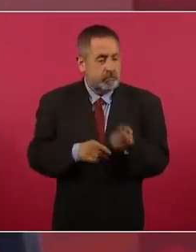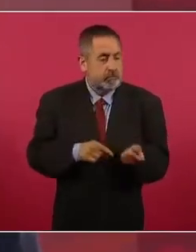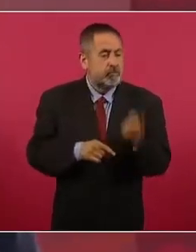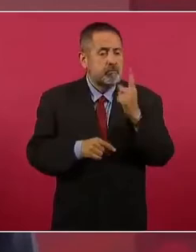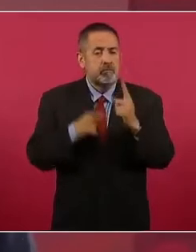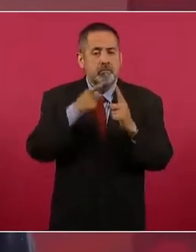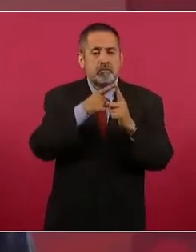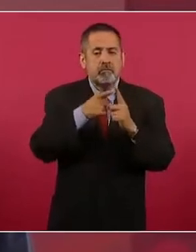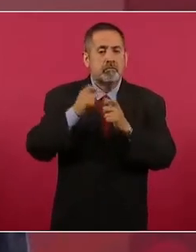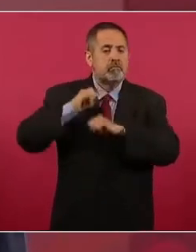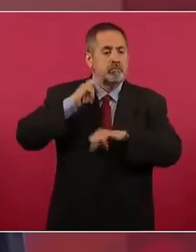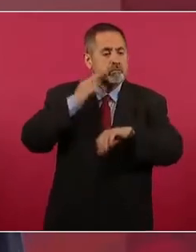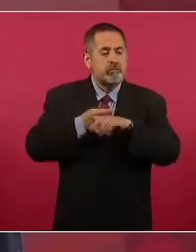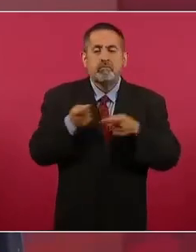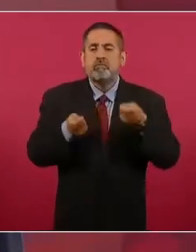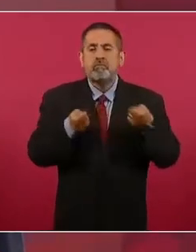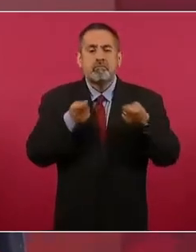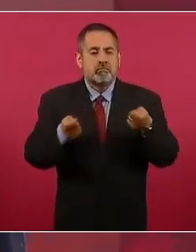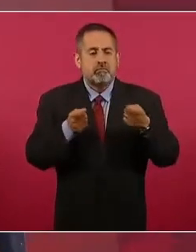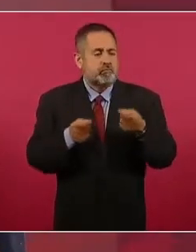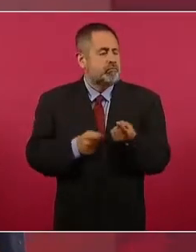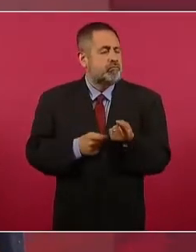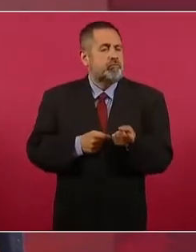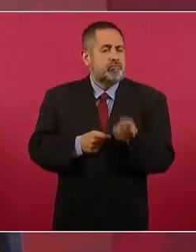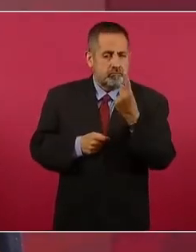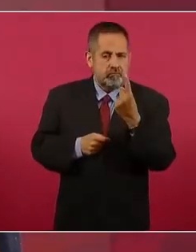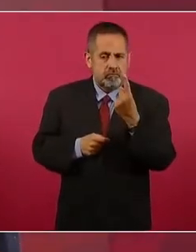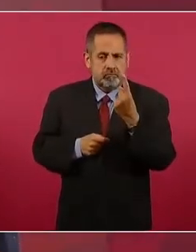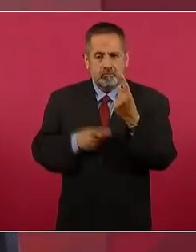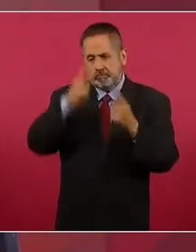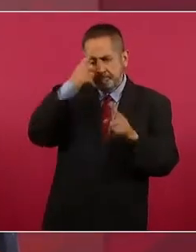para organizar las elecciones,